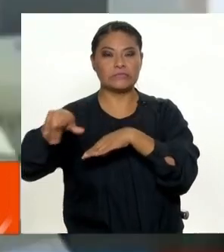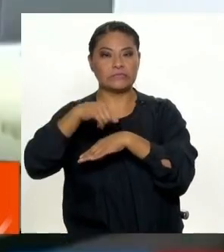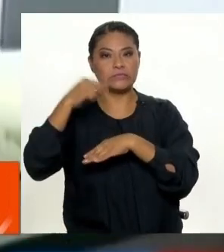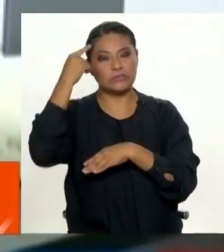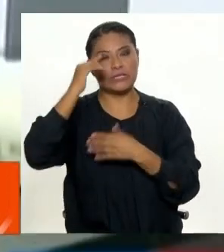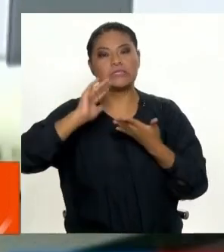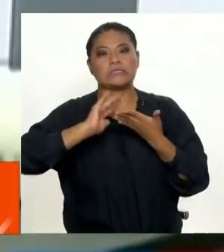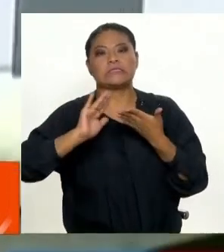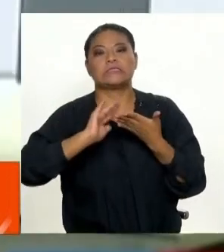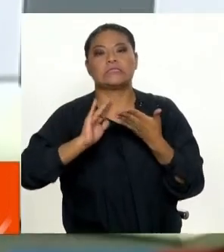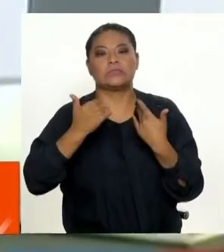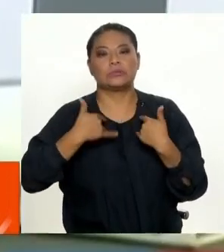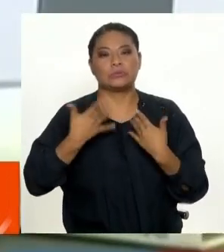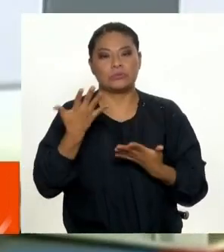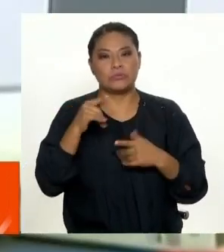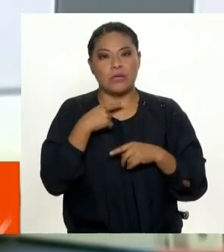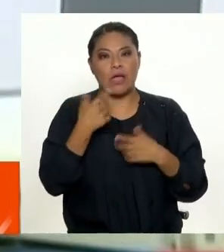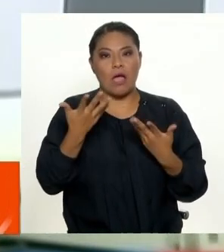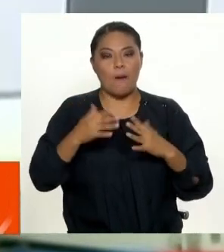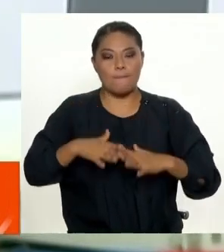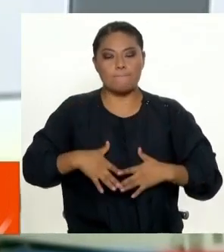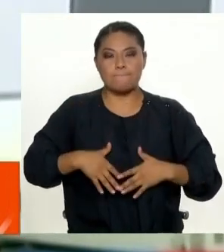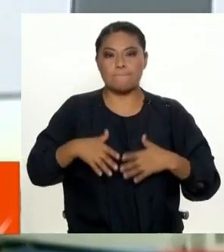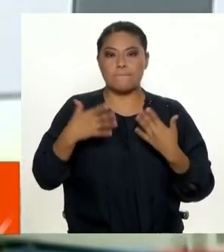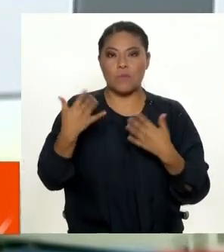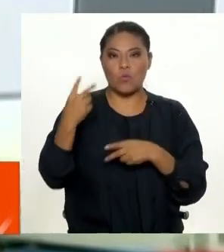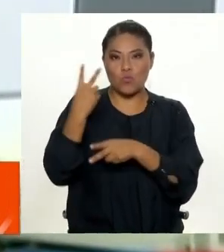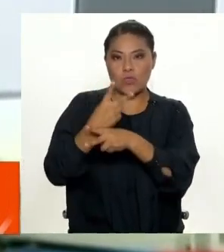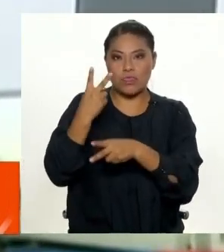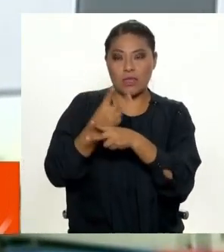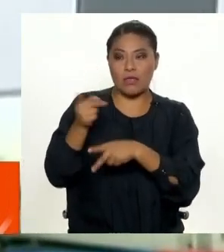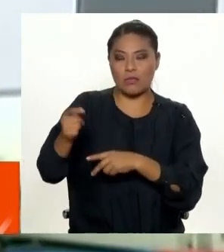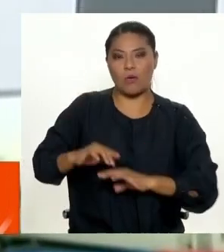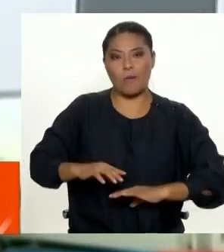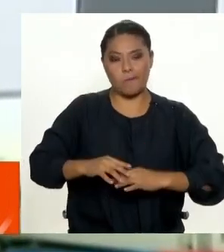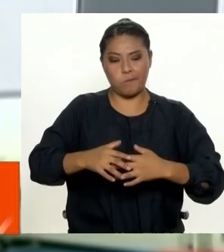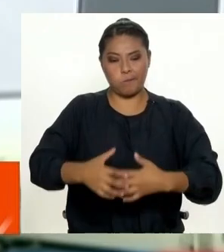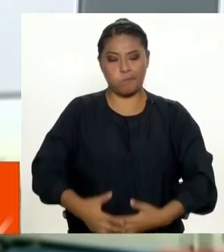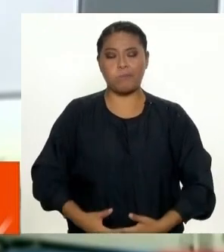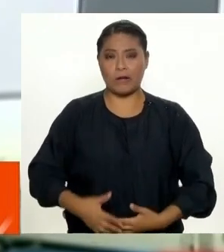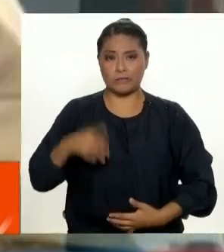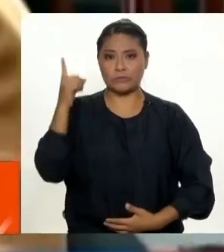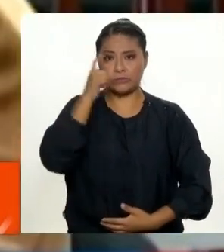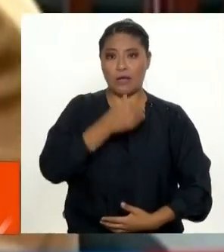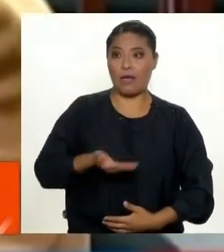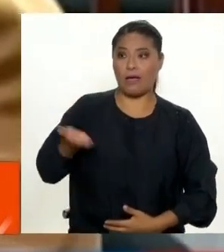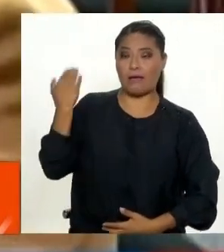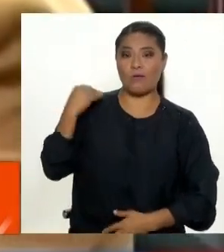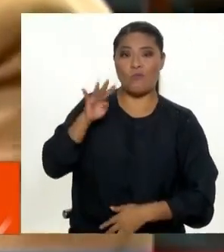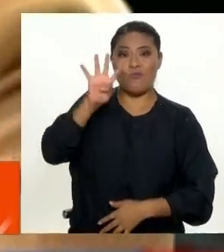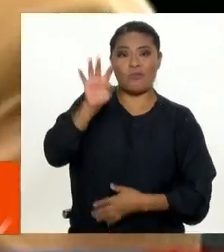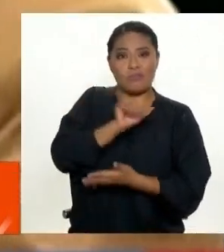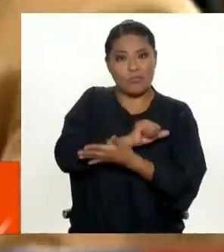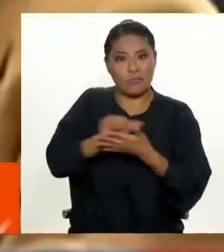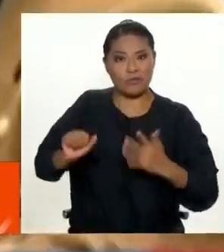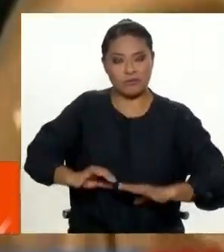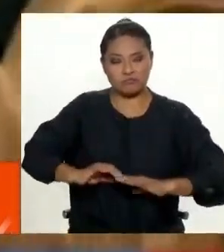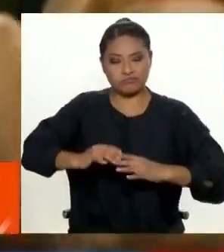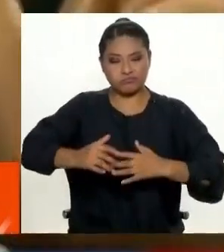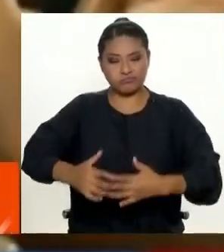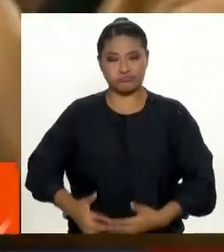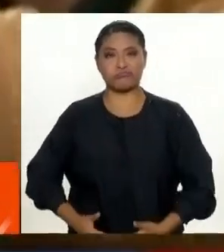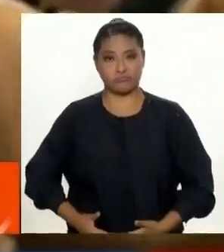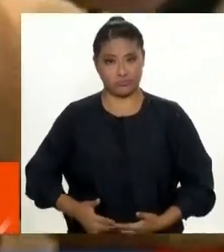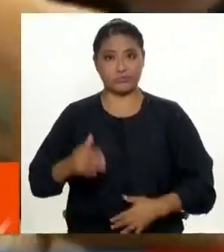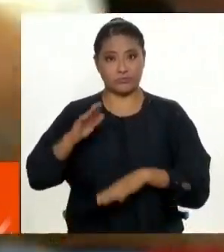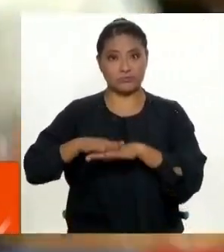salud y tener una amenaza de aborto. Hay que recordar que ella dijo en algún momento que tenía 4 meses de gestación. Es por eso que el juzgado solicitó al